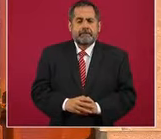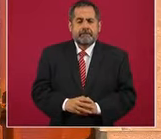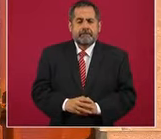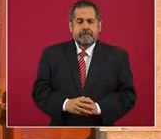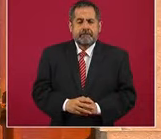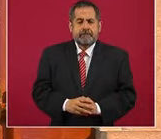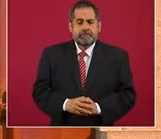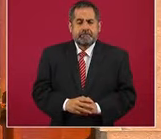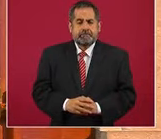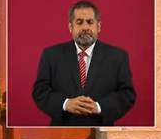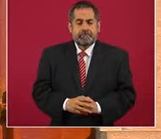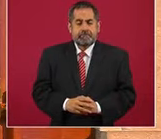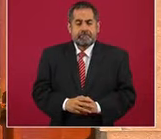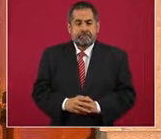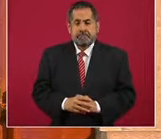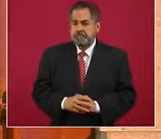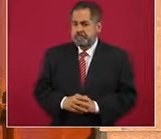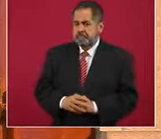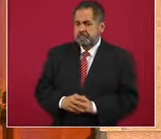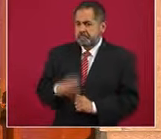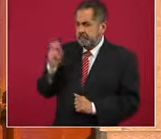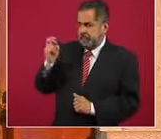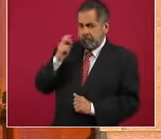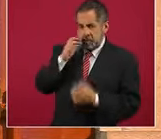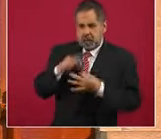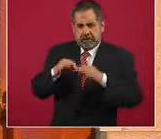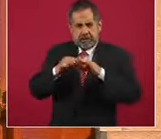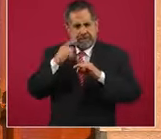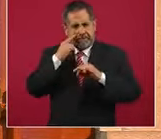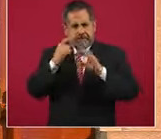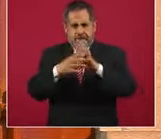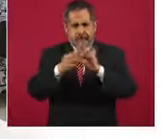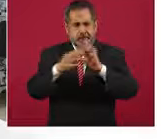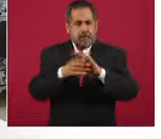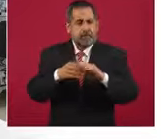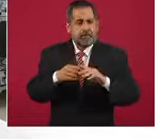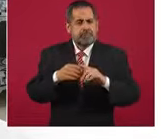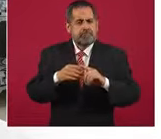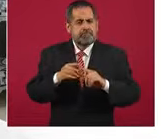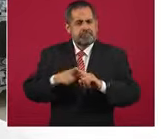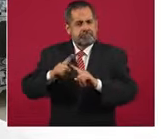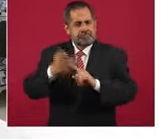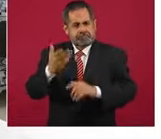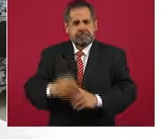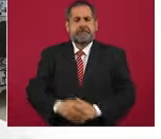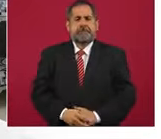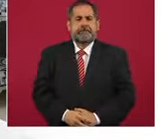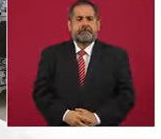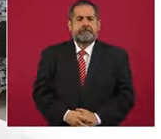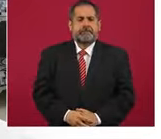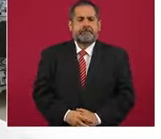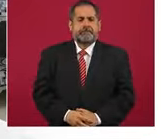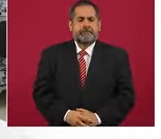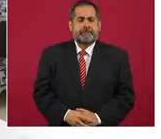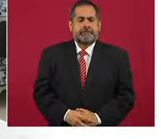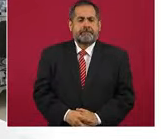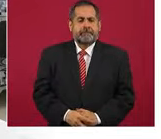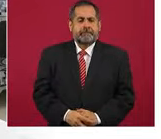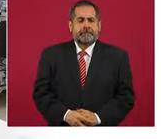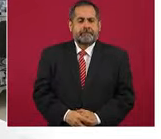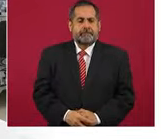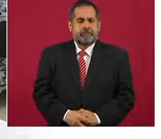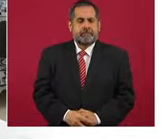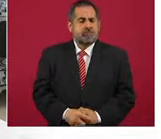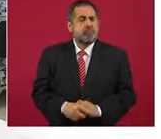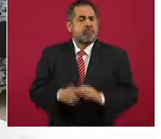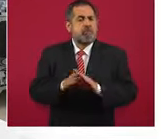Esto es importante, todo el equipamiento que se tiene en las compañías de la Guardia Nacional se tuvo